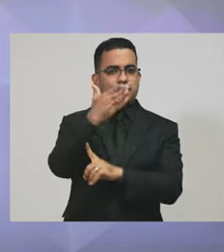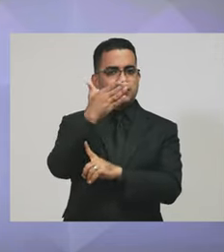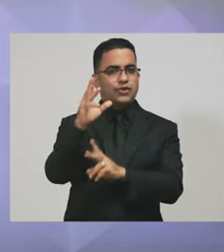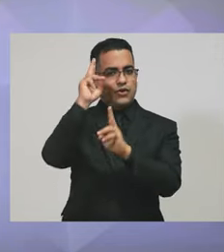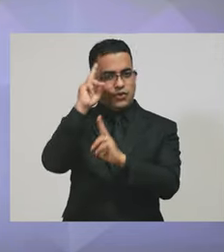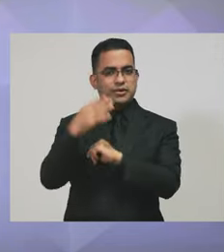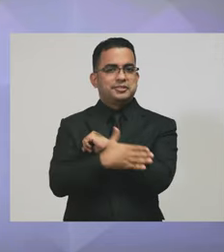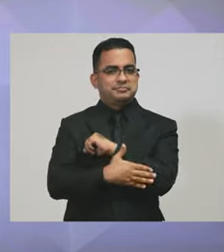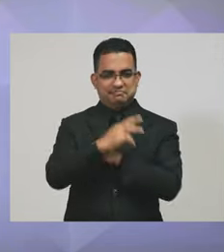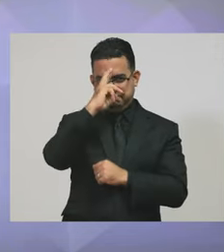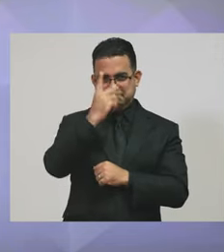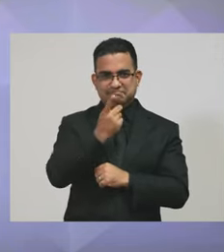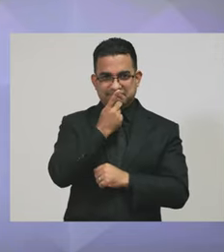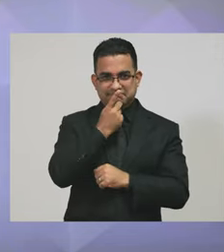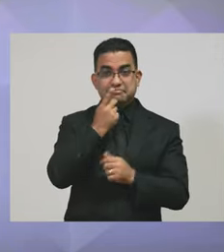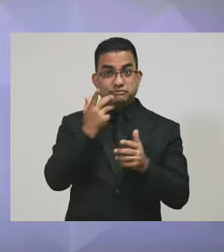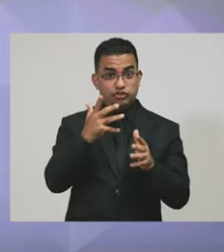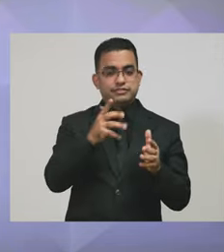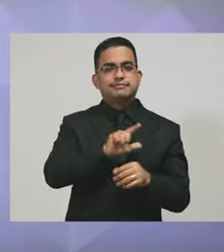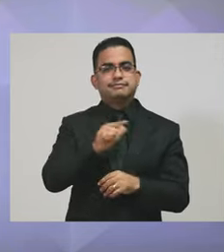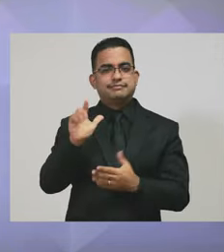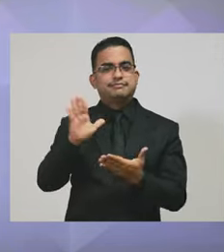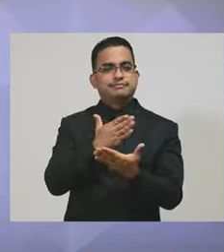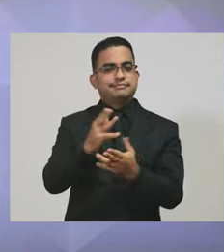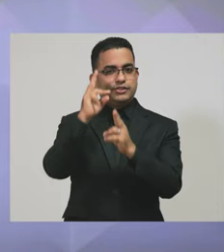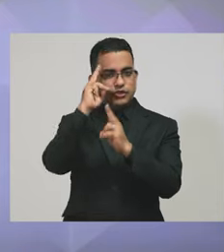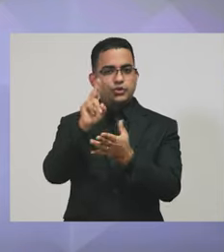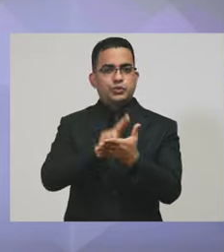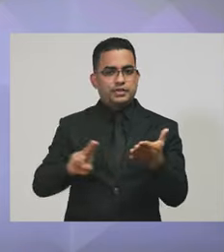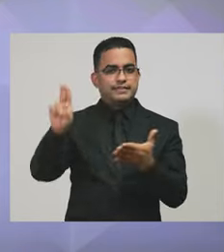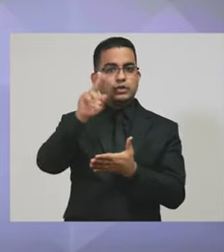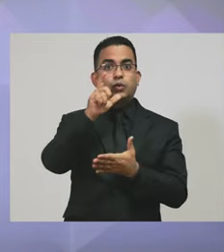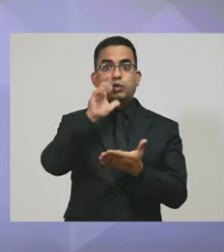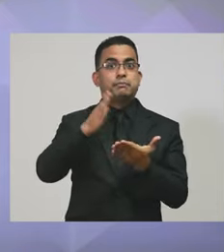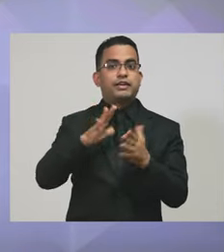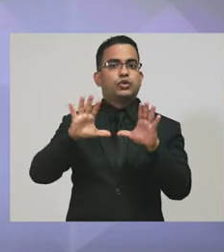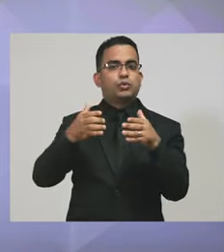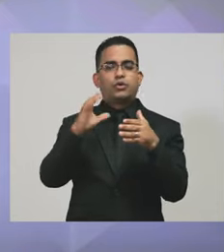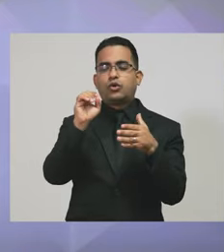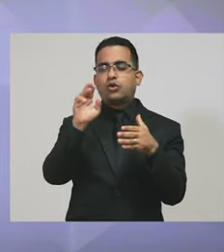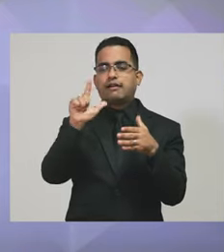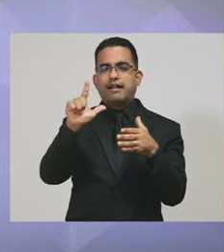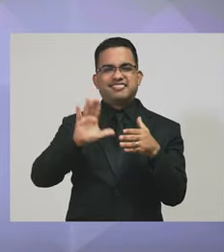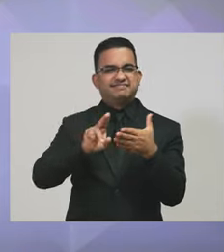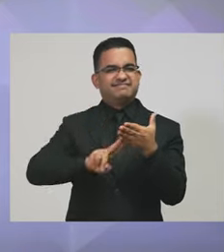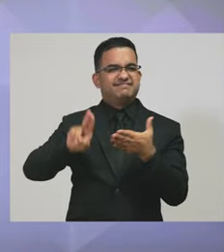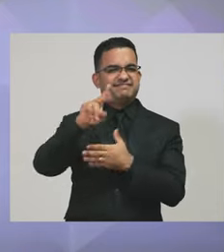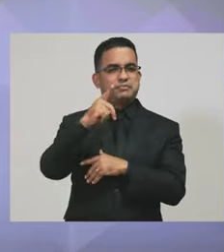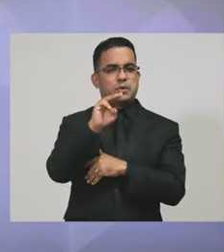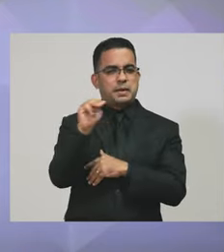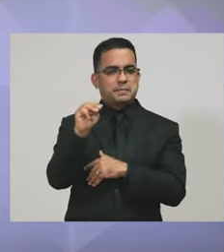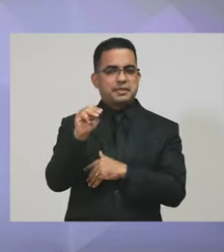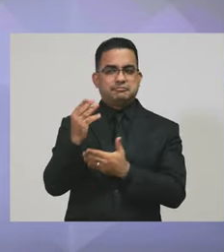nacional dominicano y el canto a la universidad interpretados por el grupo coral de la pontificia